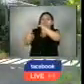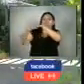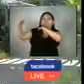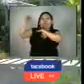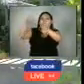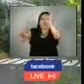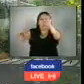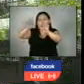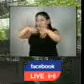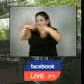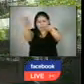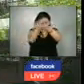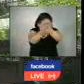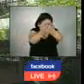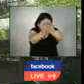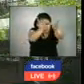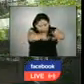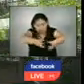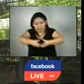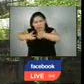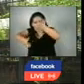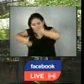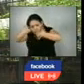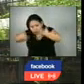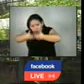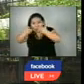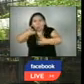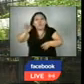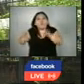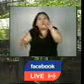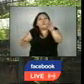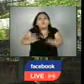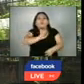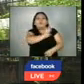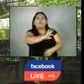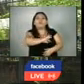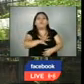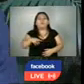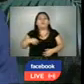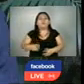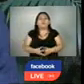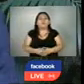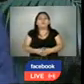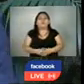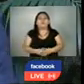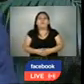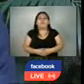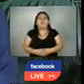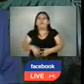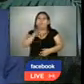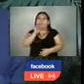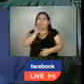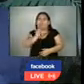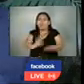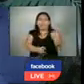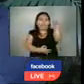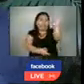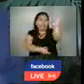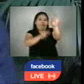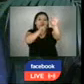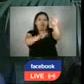la sacará de los archivos para buscar hacer justicia para las víctimas y sus familias. Hace referencia a